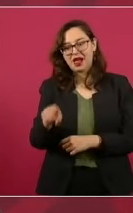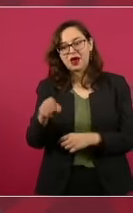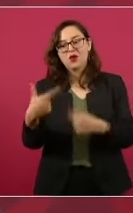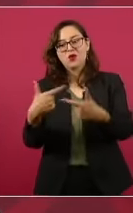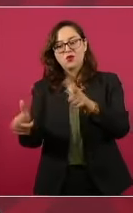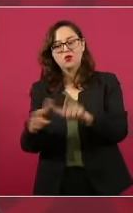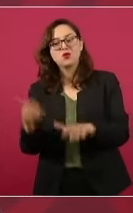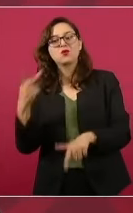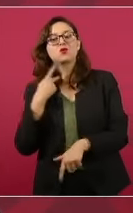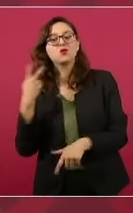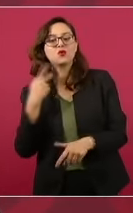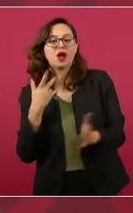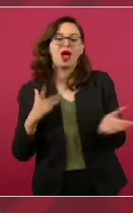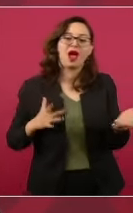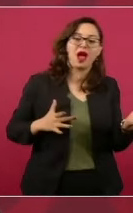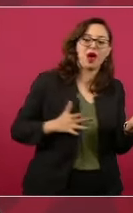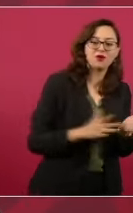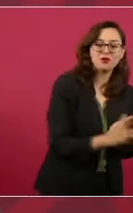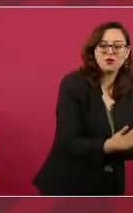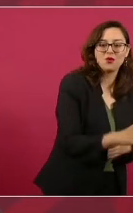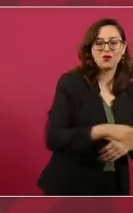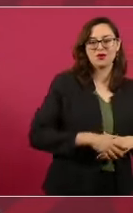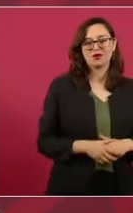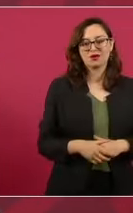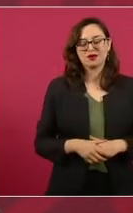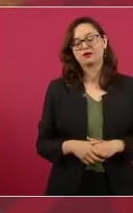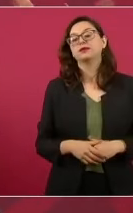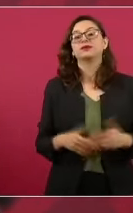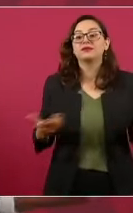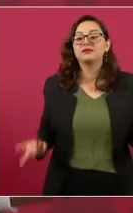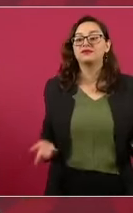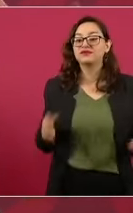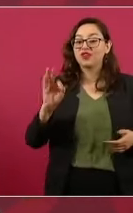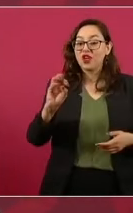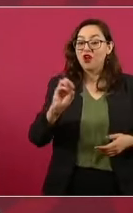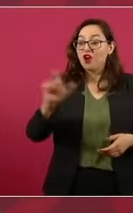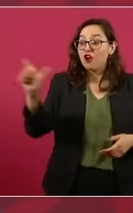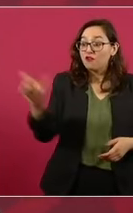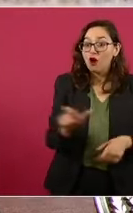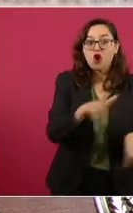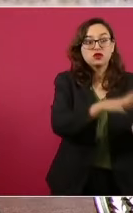el propio Fox llamó a votar, no por su partido,